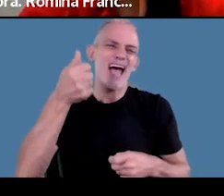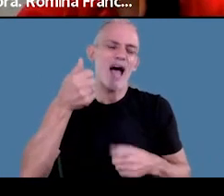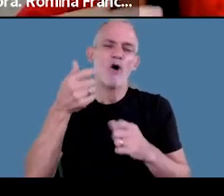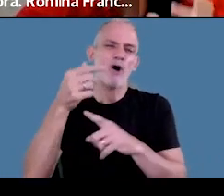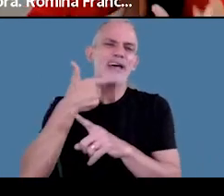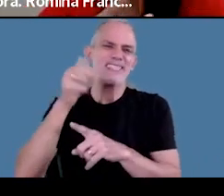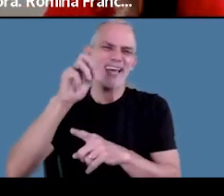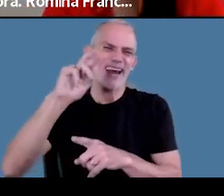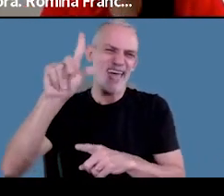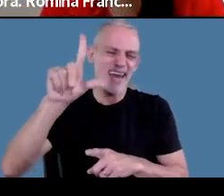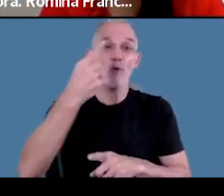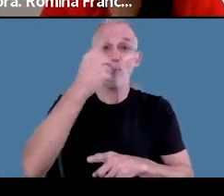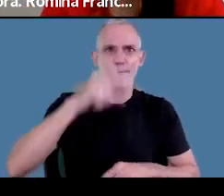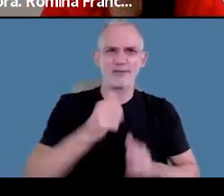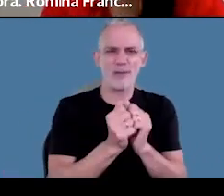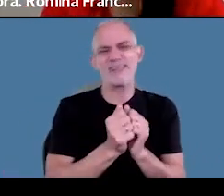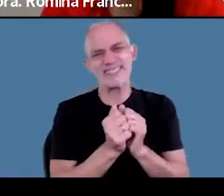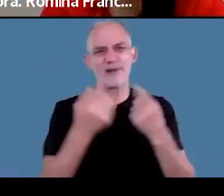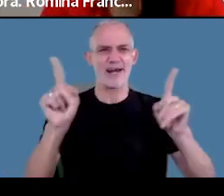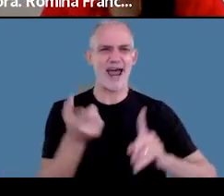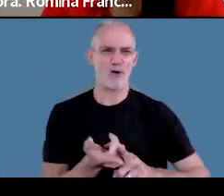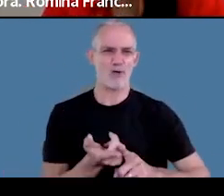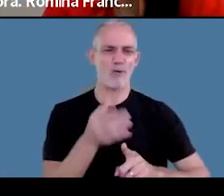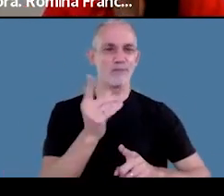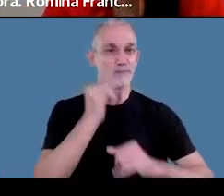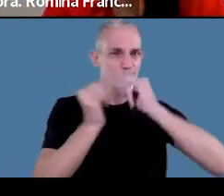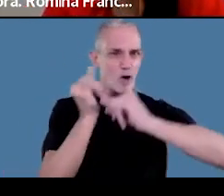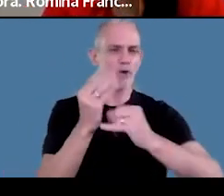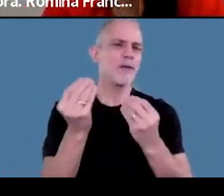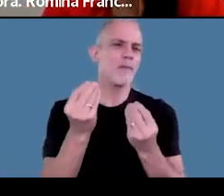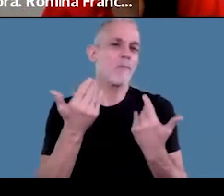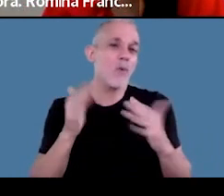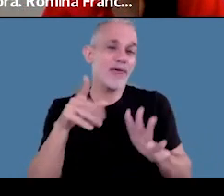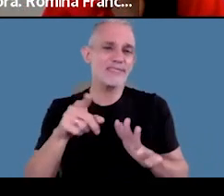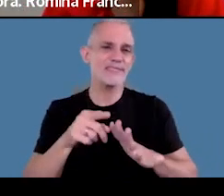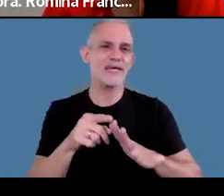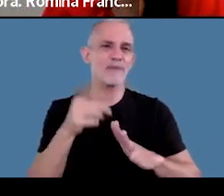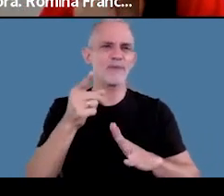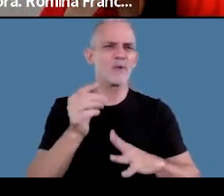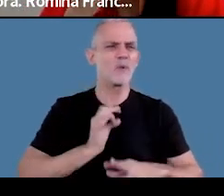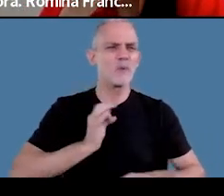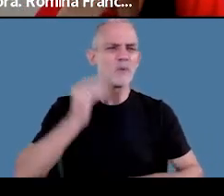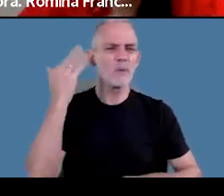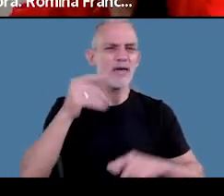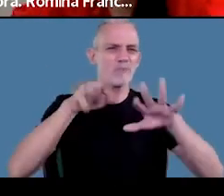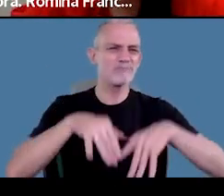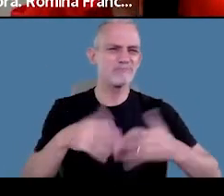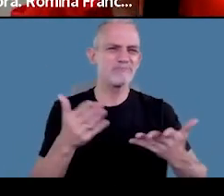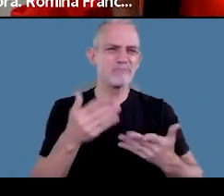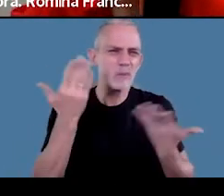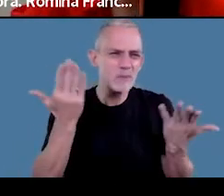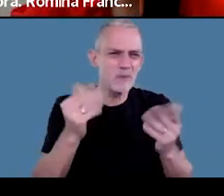bueno, por eso es que a veces yo les mencionaba que quizás quedó un poco obsoleta la redacción porque son casos